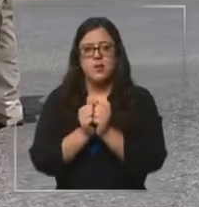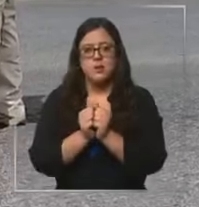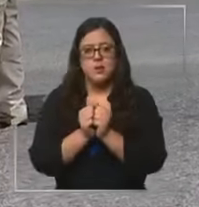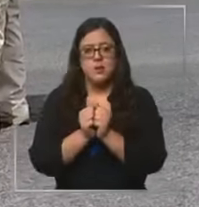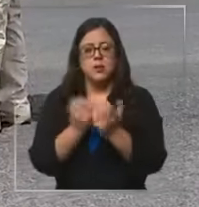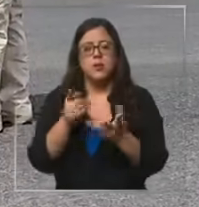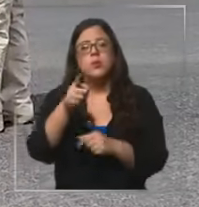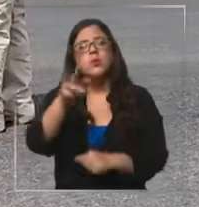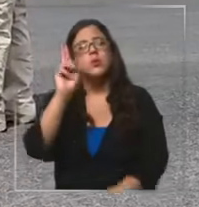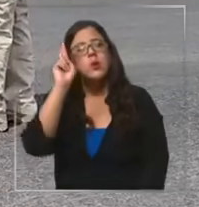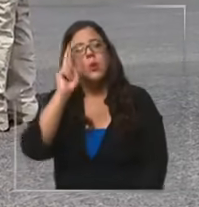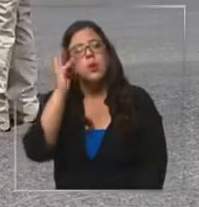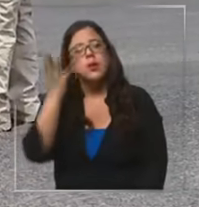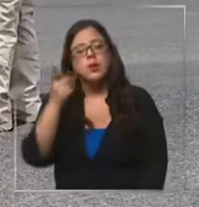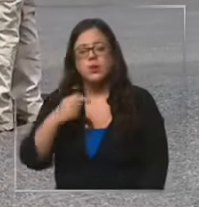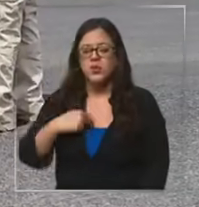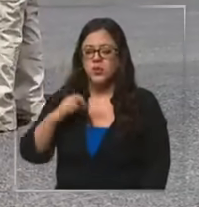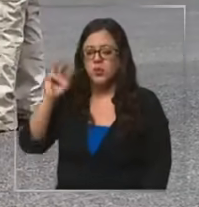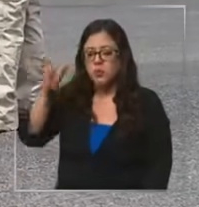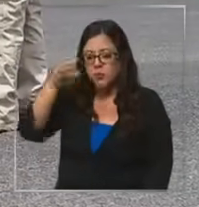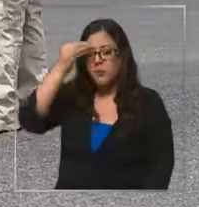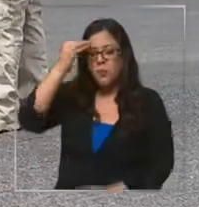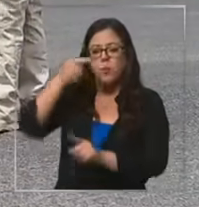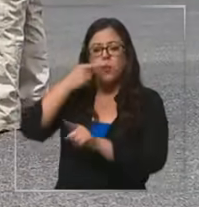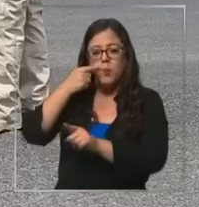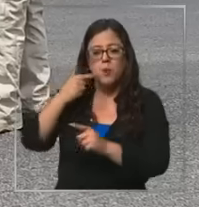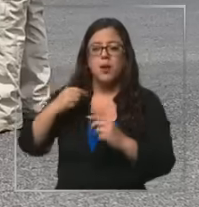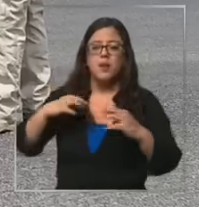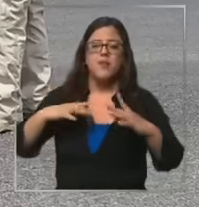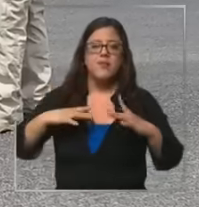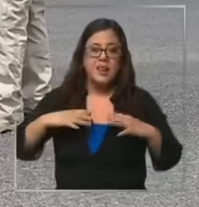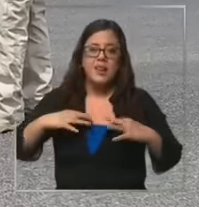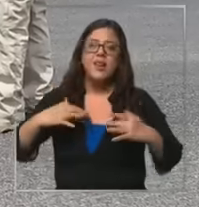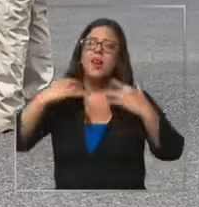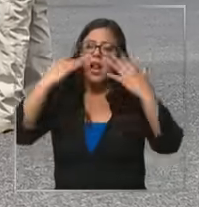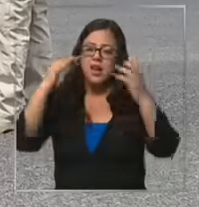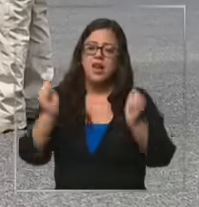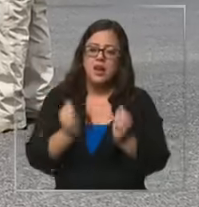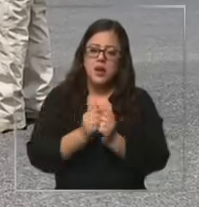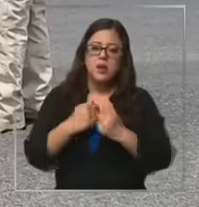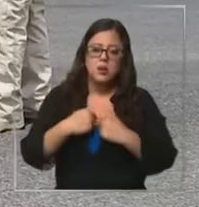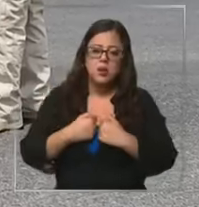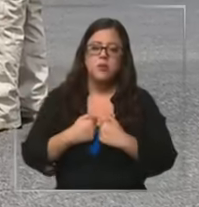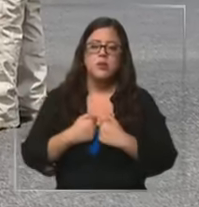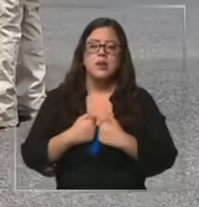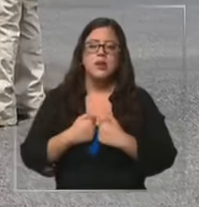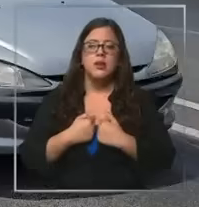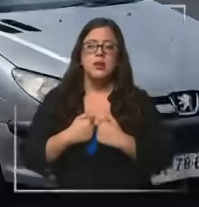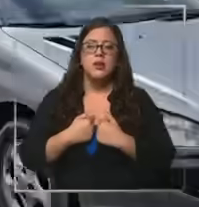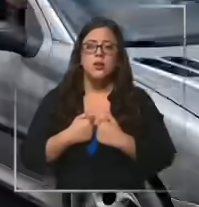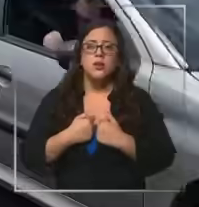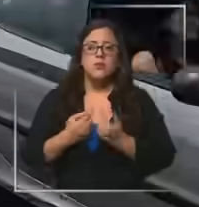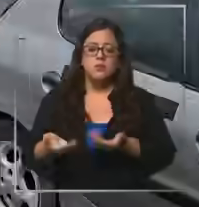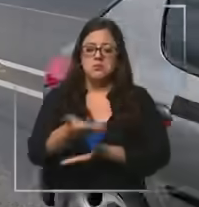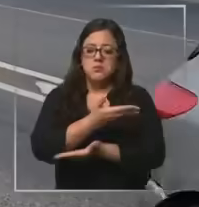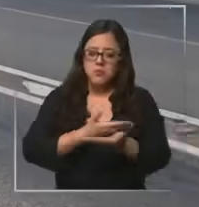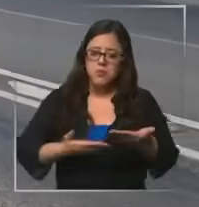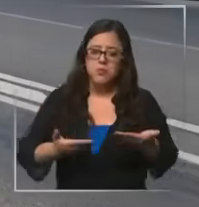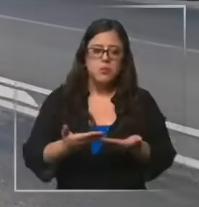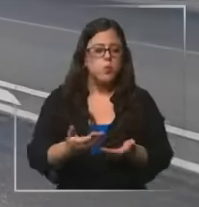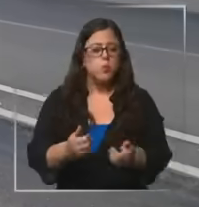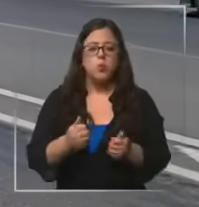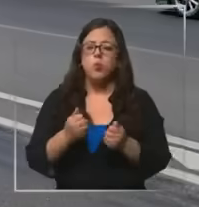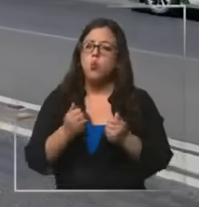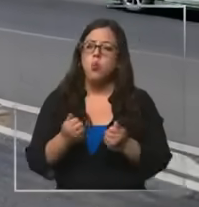recuerda? Lo recuerdo feliz, alegre cuando estaba conmigo, pasábamos un momento bueno